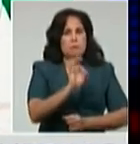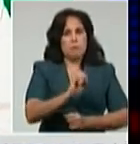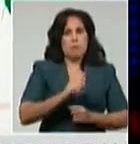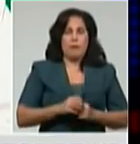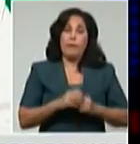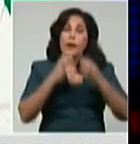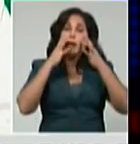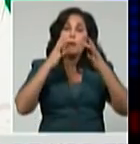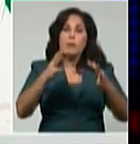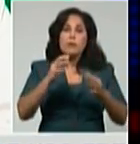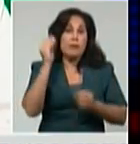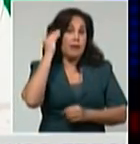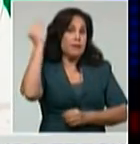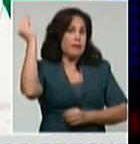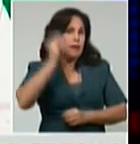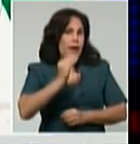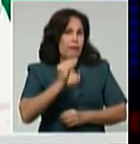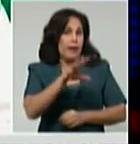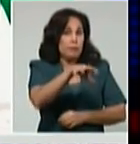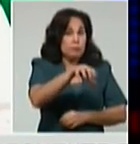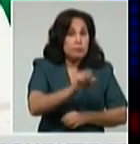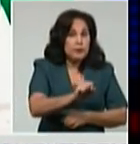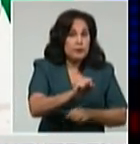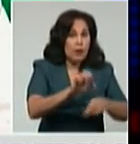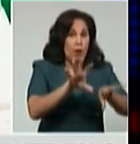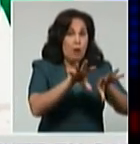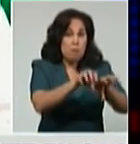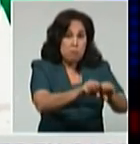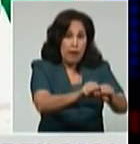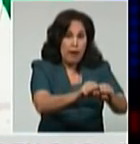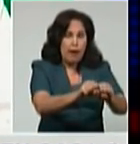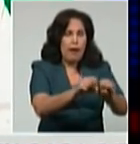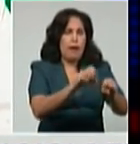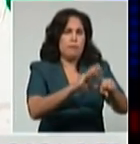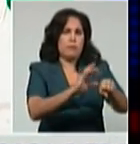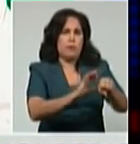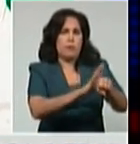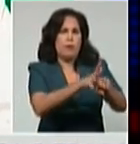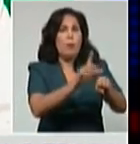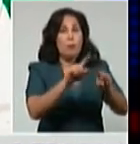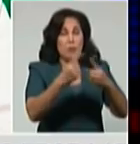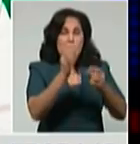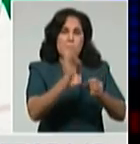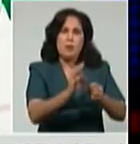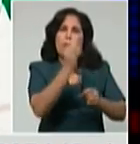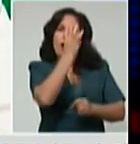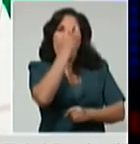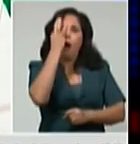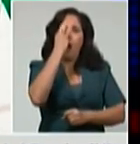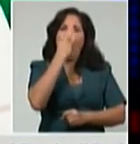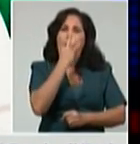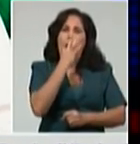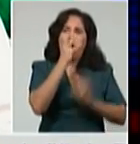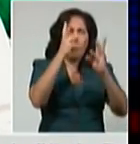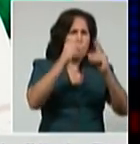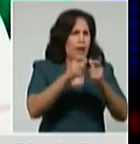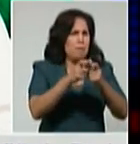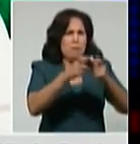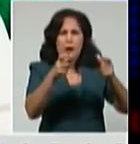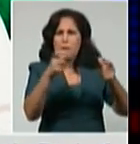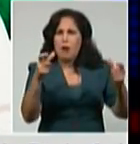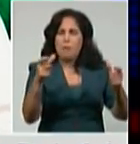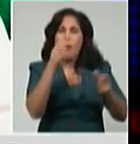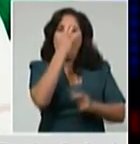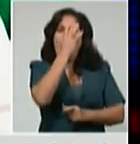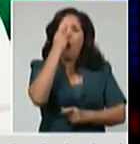es detectarla a tiempo. Ese es el objetivo del número de muestras, que siempre insistimos en que se hagan más,